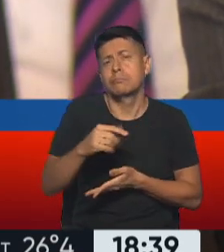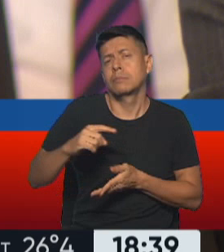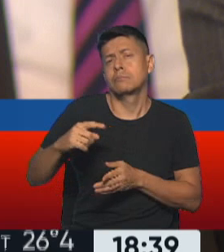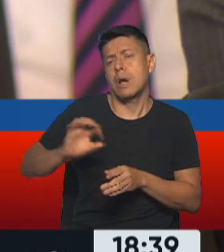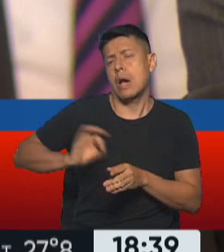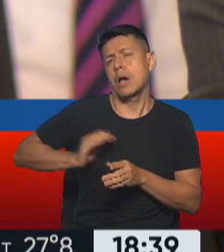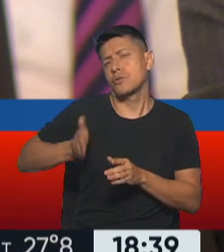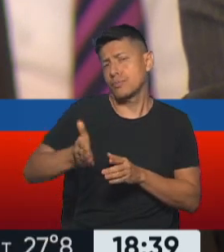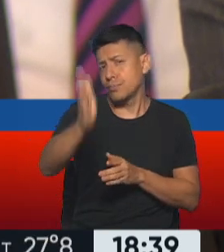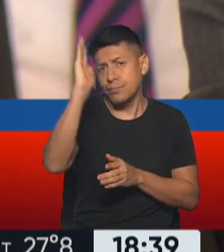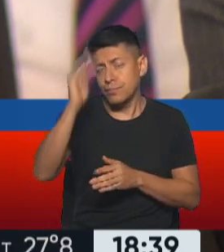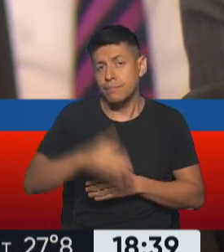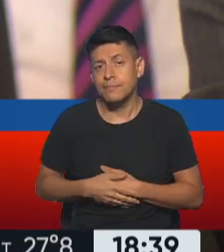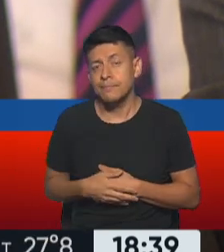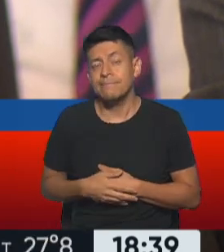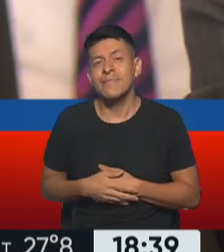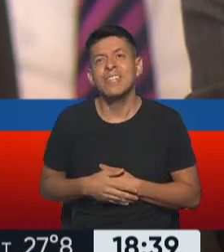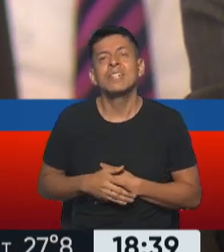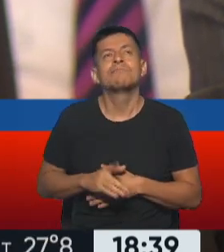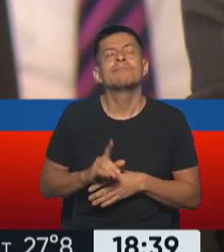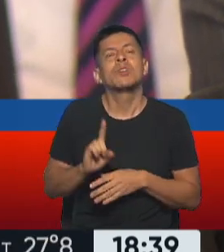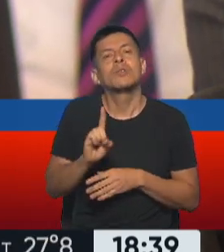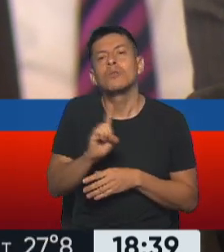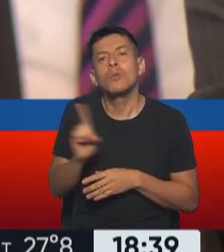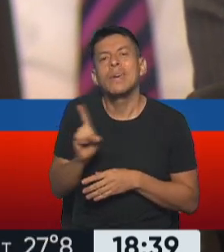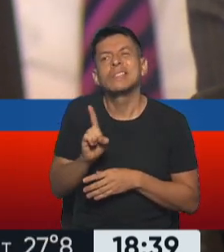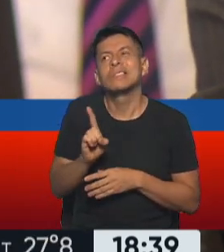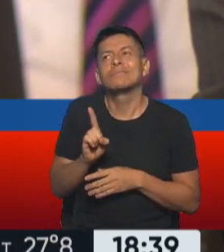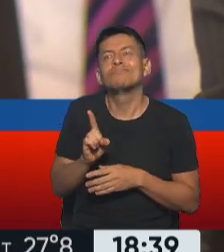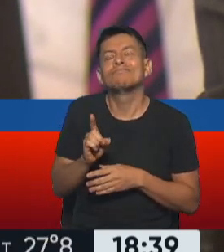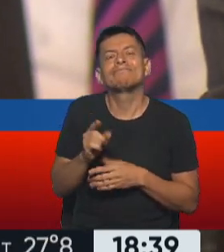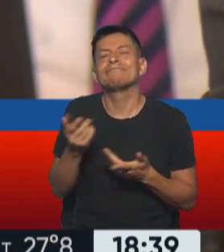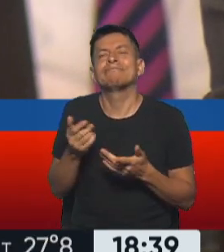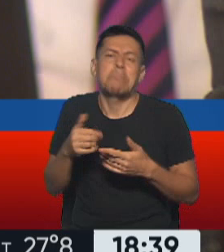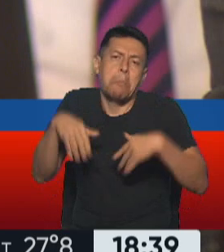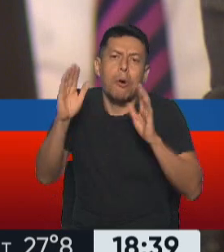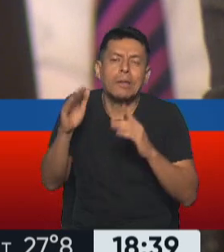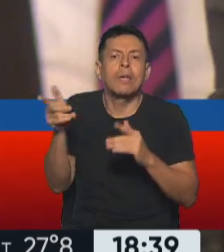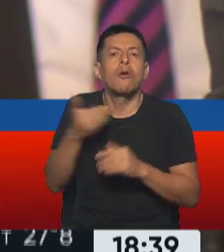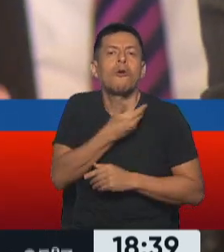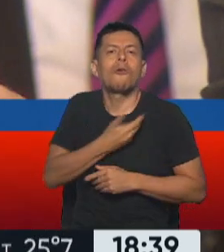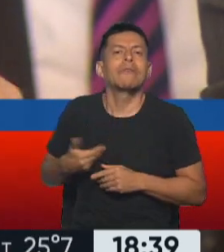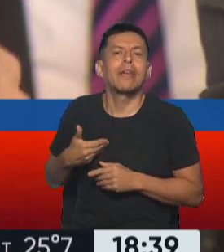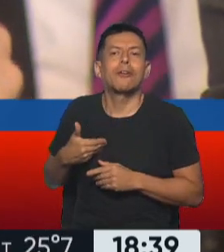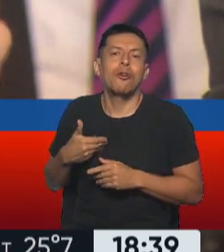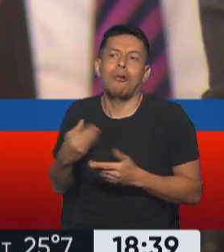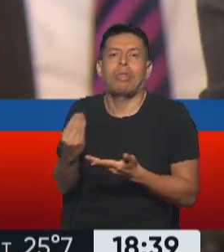generaciones. Entonces, no es sano que un gobierno de turno pueda actuar de una forma